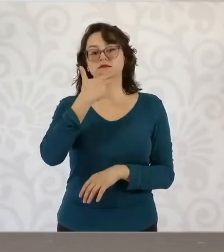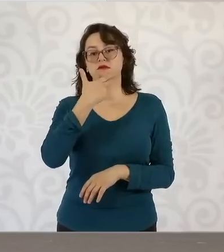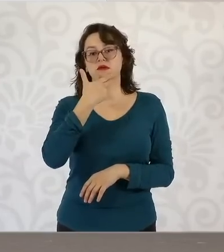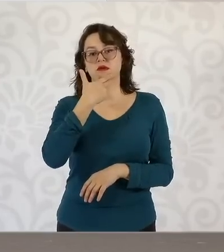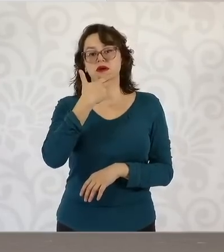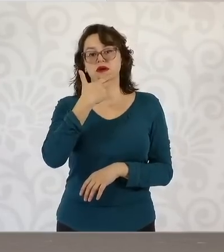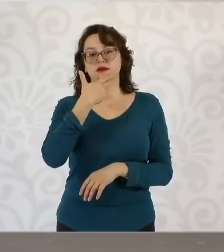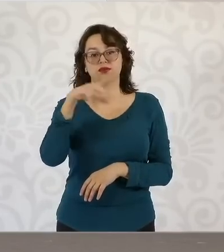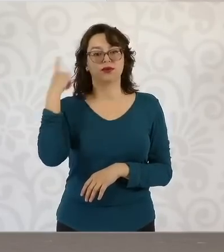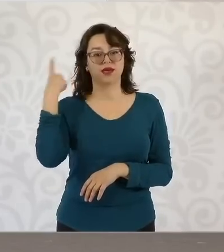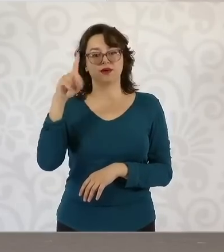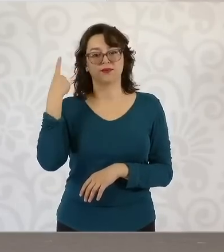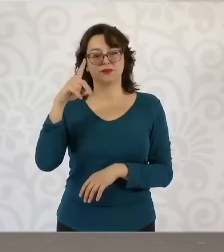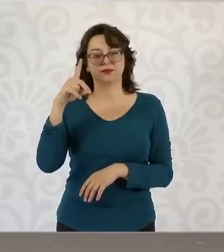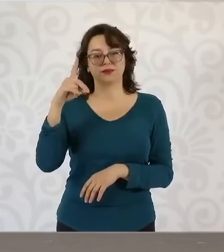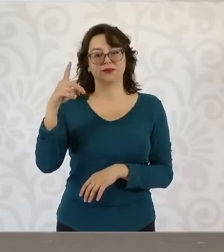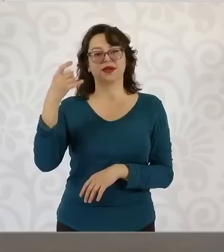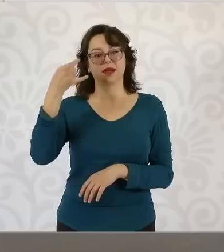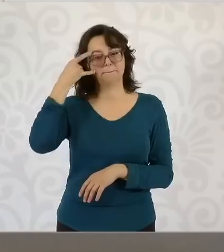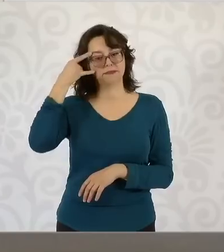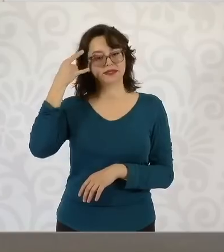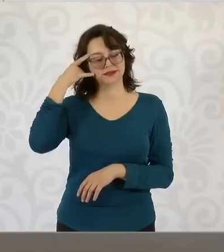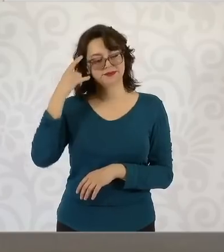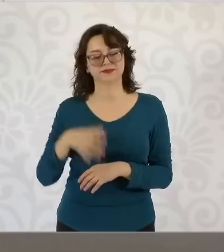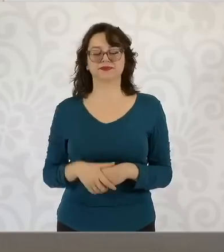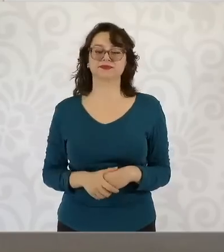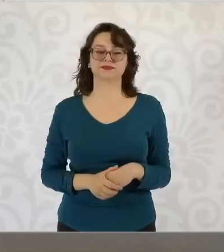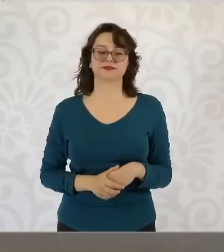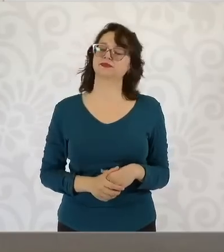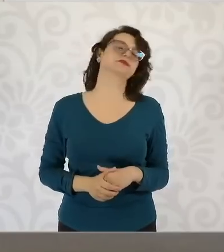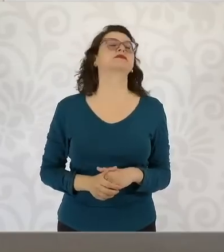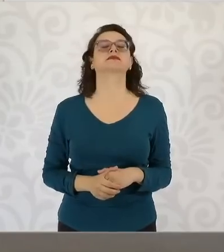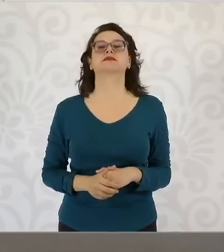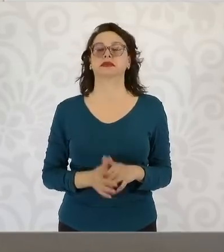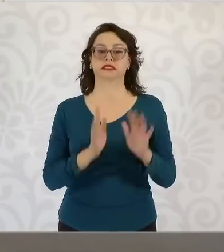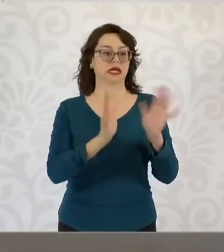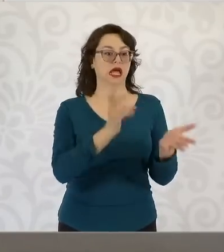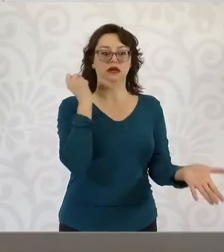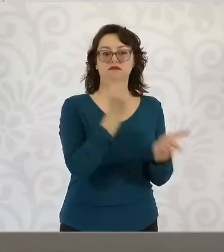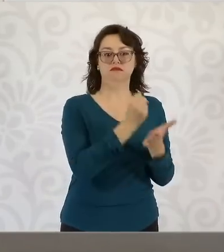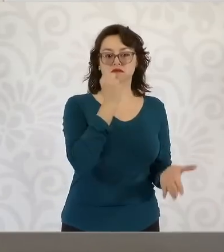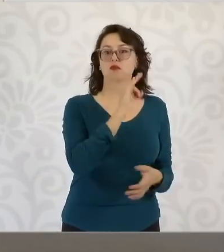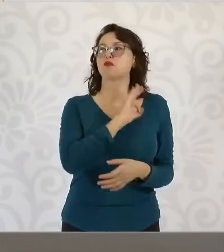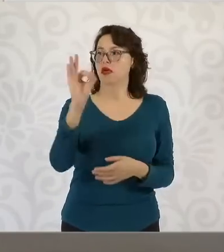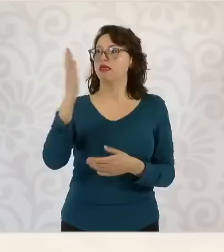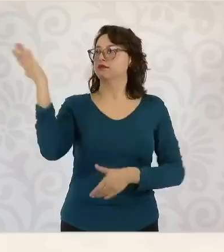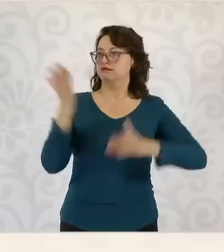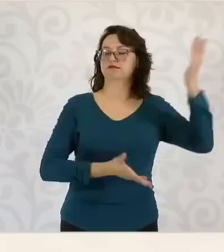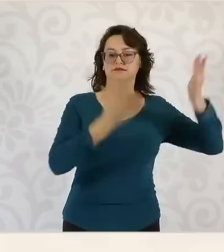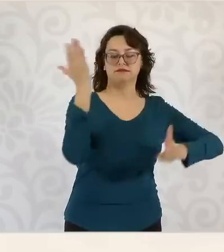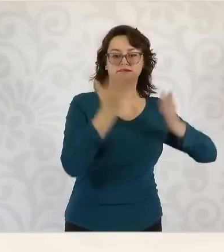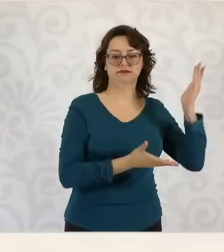Campeche. Luego tenemos en proceso de evaluación, que los pongo aquí en amarillo. ¿Qué quiere decir